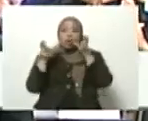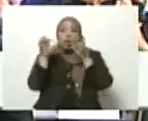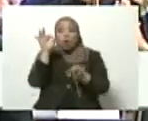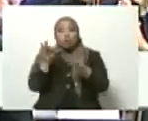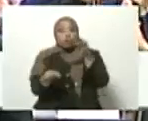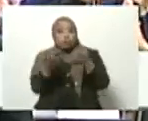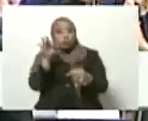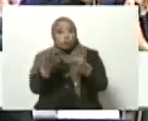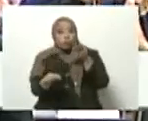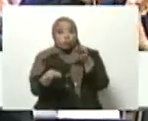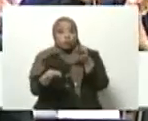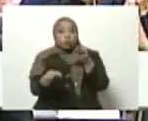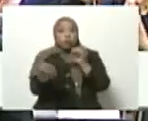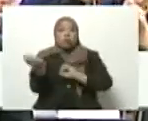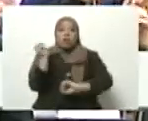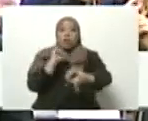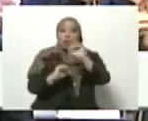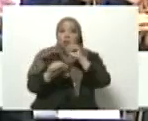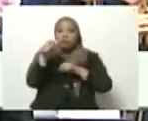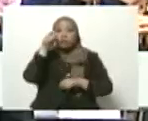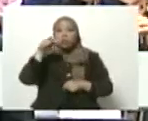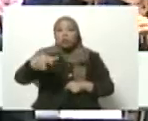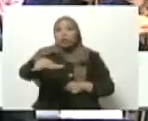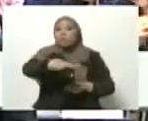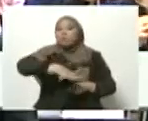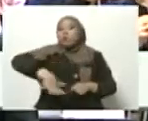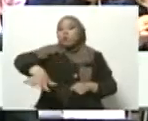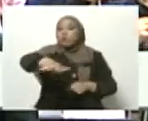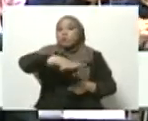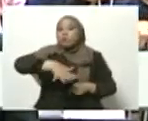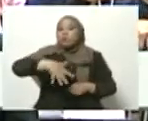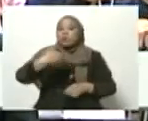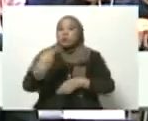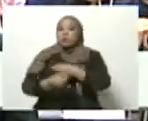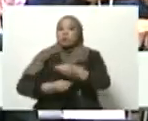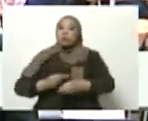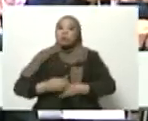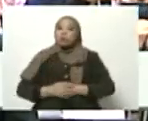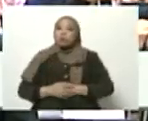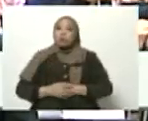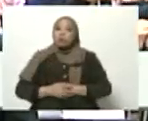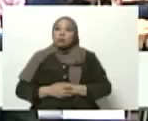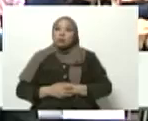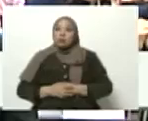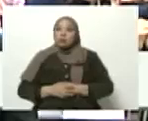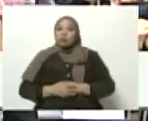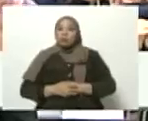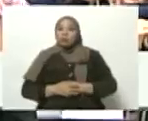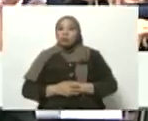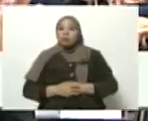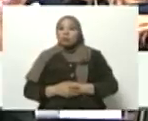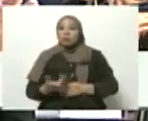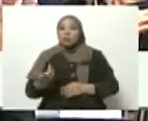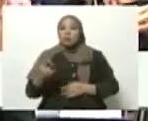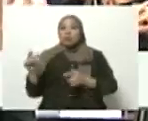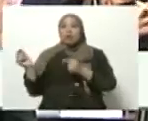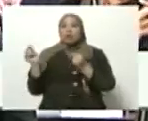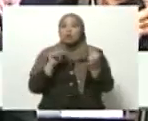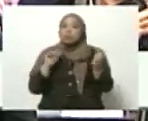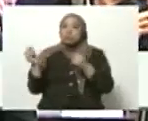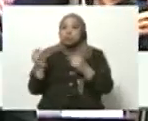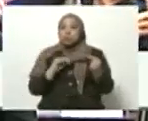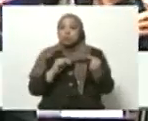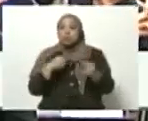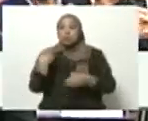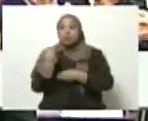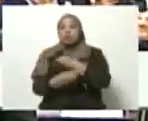fiscal, al defensor del pueblo, con señalamiento vinculado a los